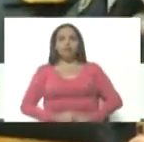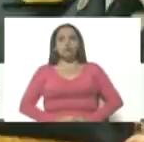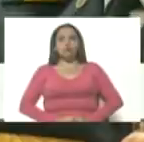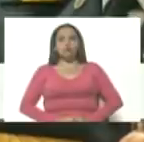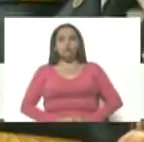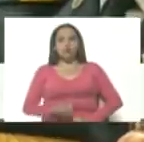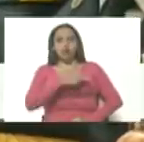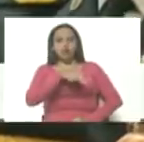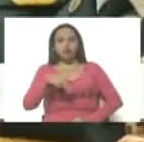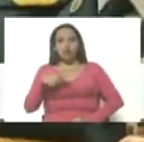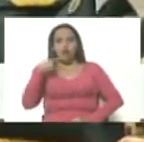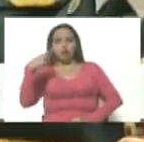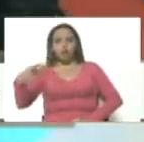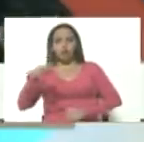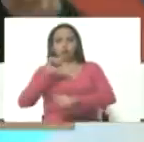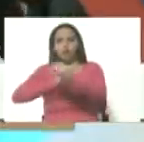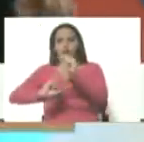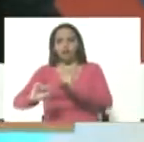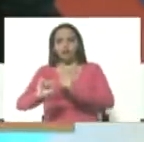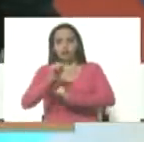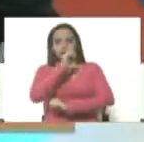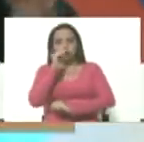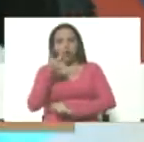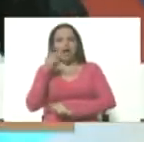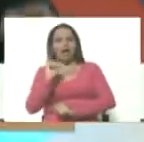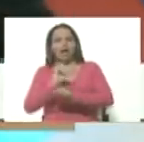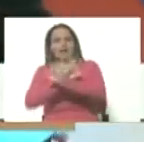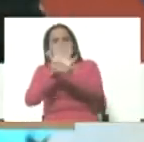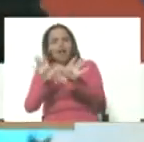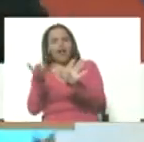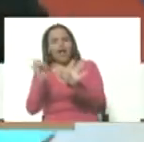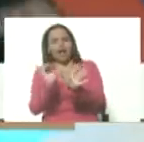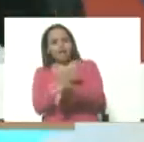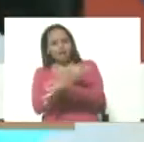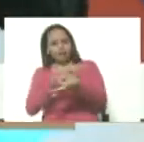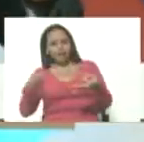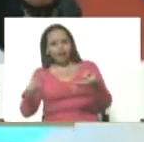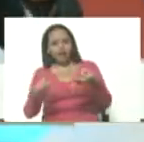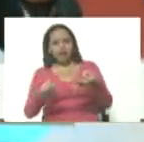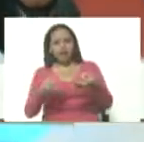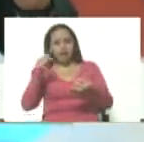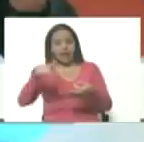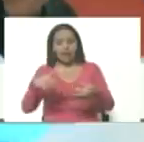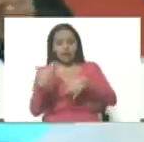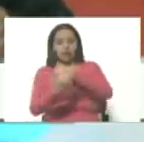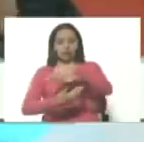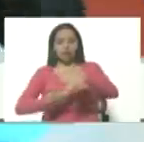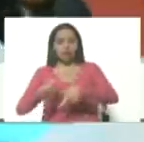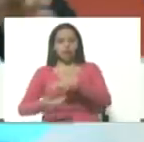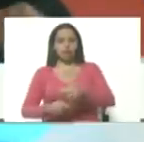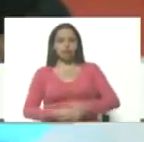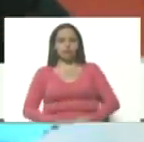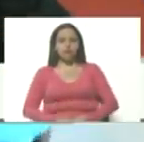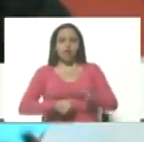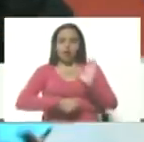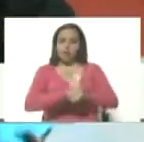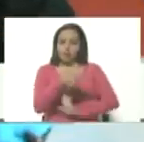que nuestras políticas antidroga han sido acertadas, han sido correctas en revolución. Más